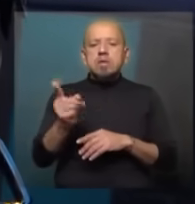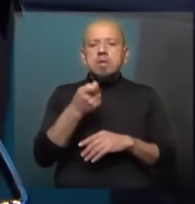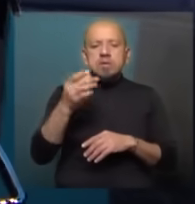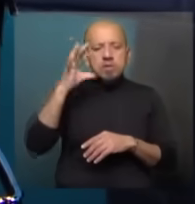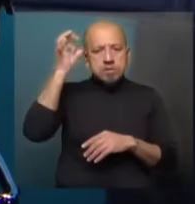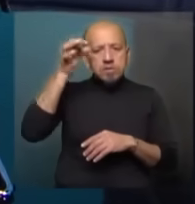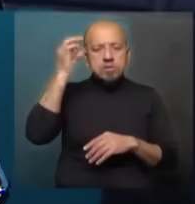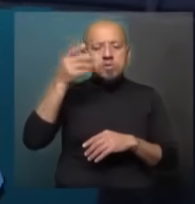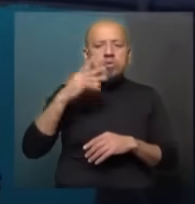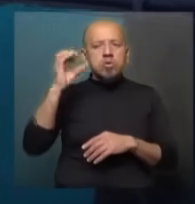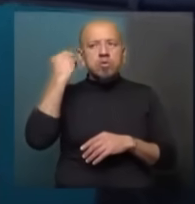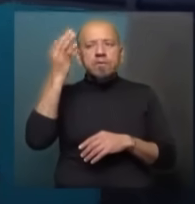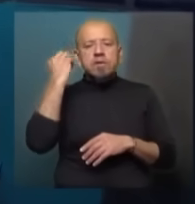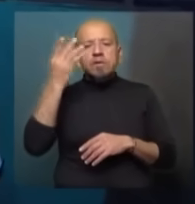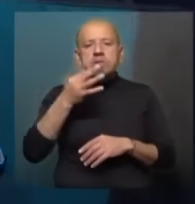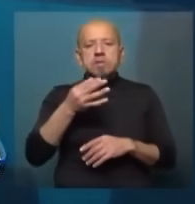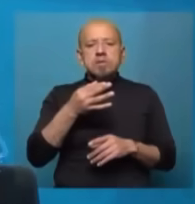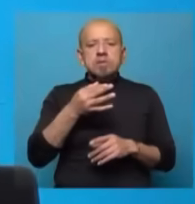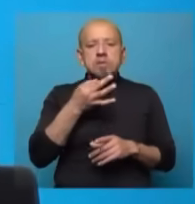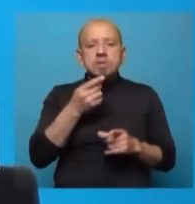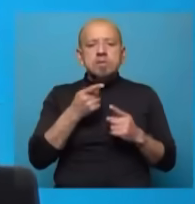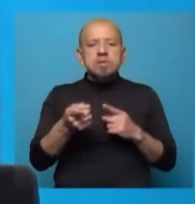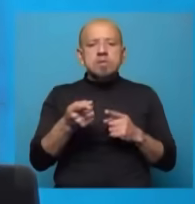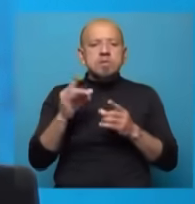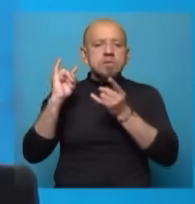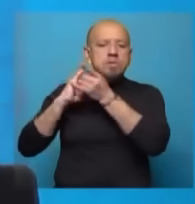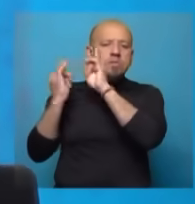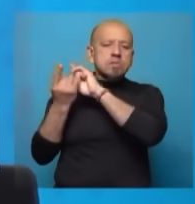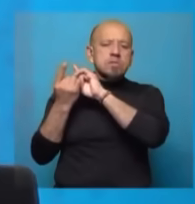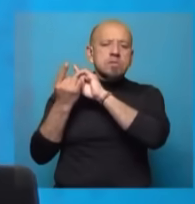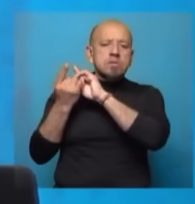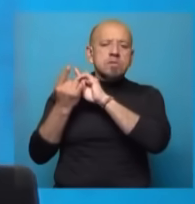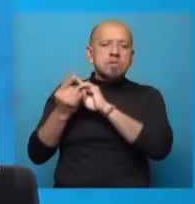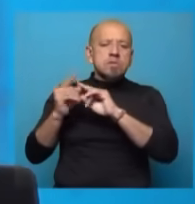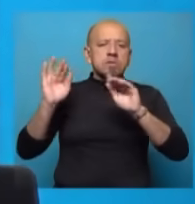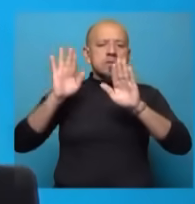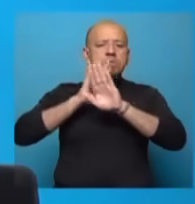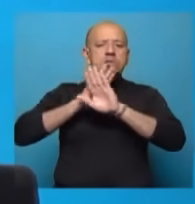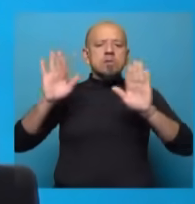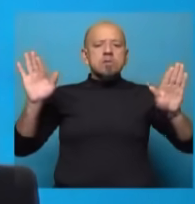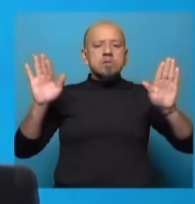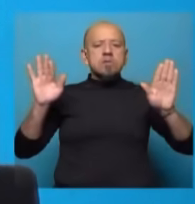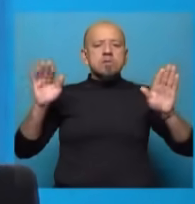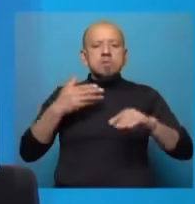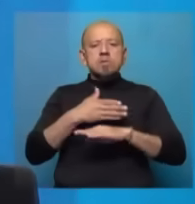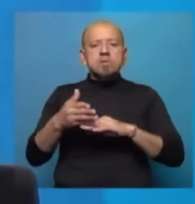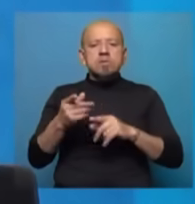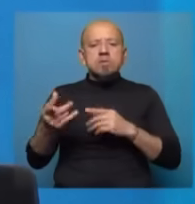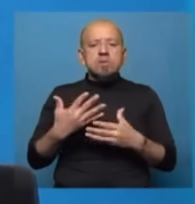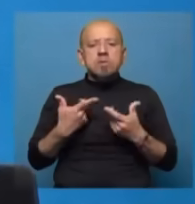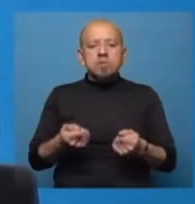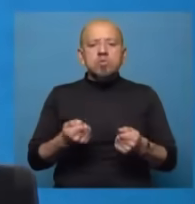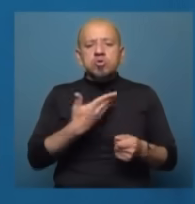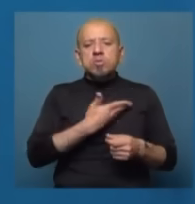penadés da una declaración pública en el parlamento con el cartel de parlamento de fondo horas después tiene el apoyo del